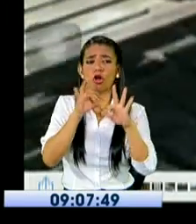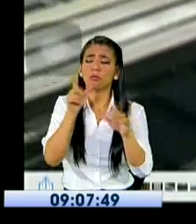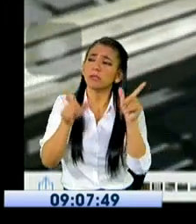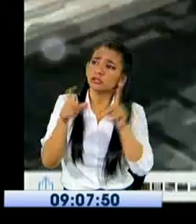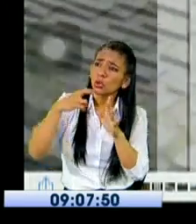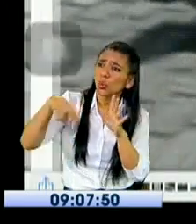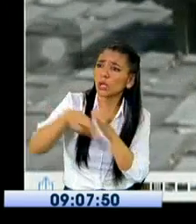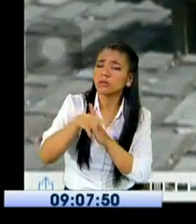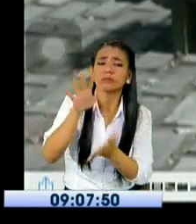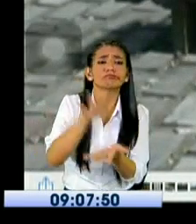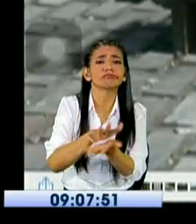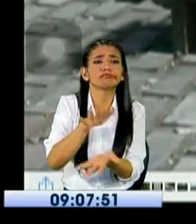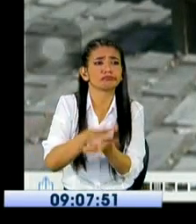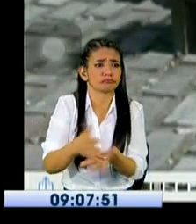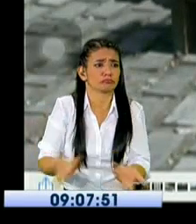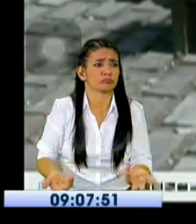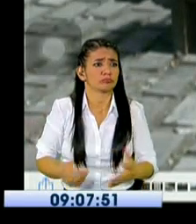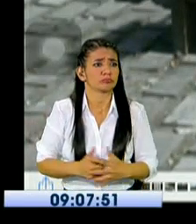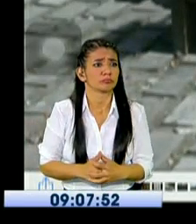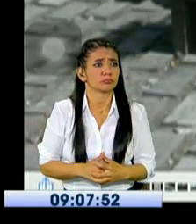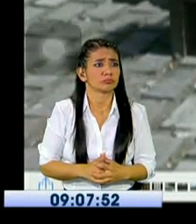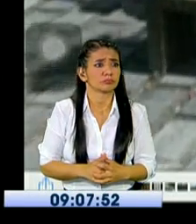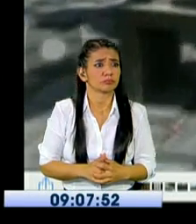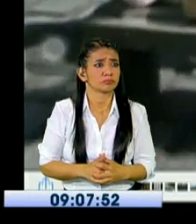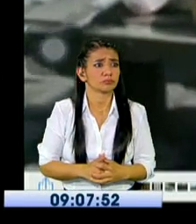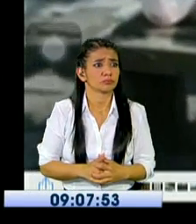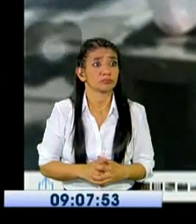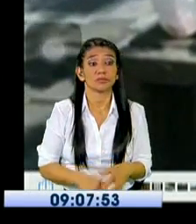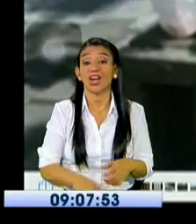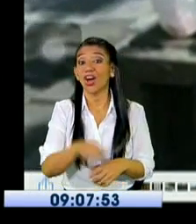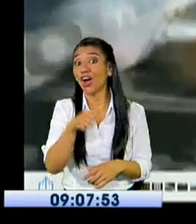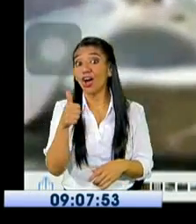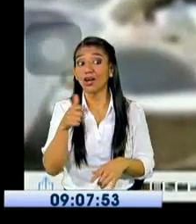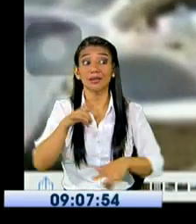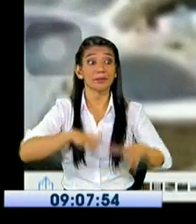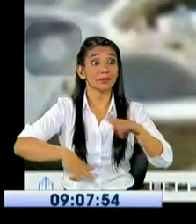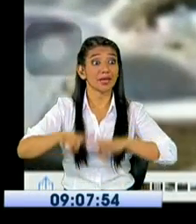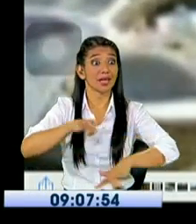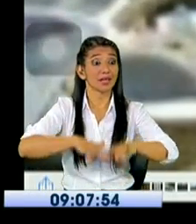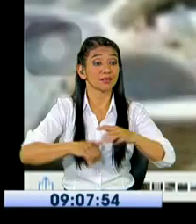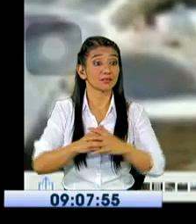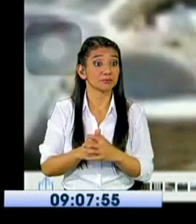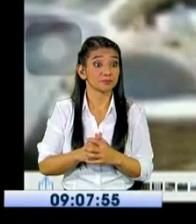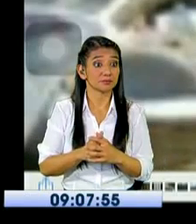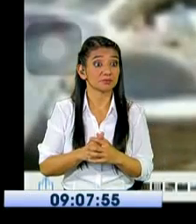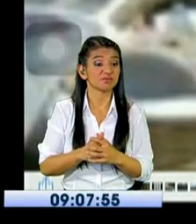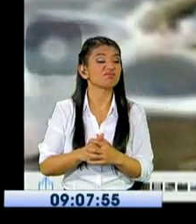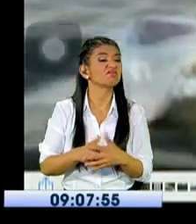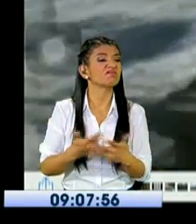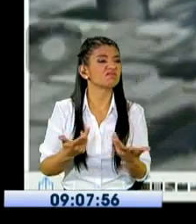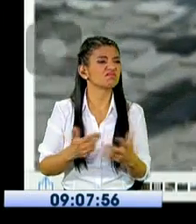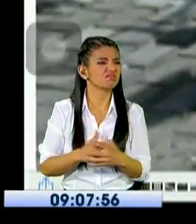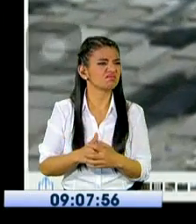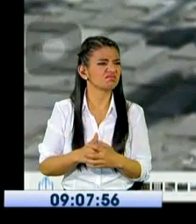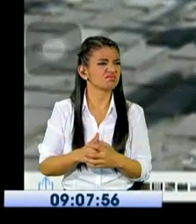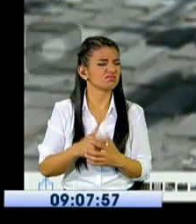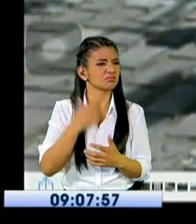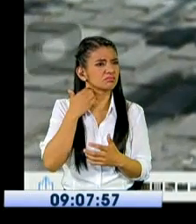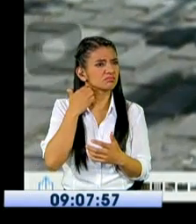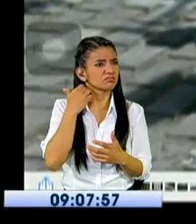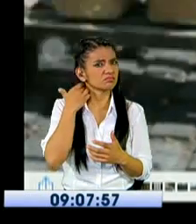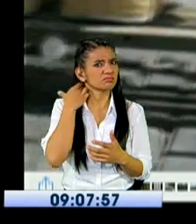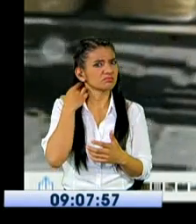de turistas y los vecinos, los propios. Ahí está otra caserita. Estas son las cascaritas. ¿Qué son estas, Pancho? Miren, ahí